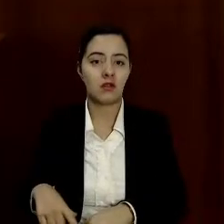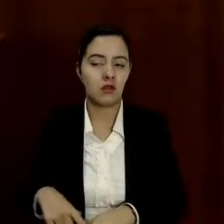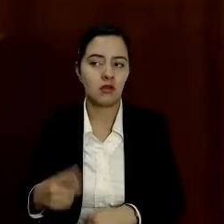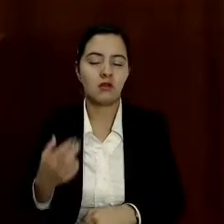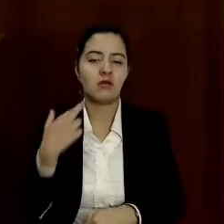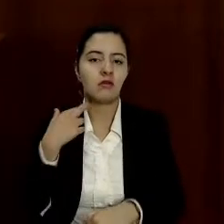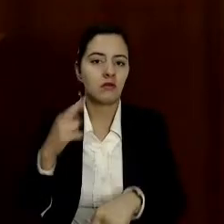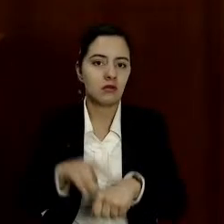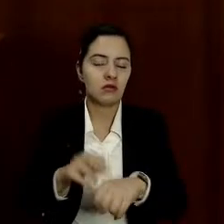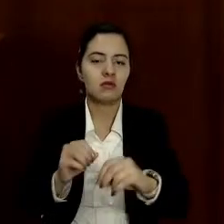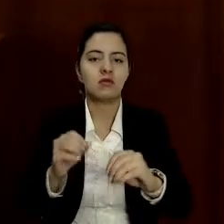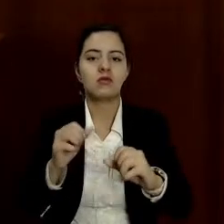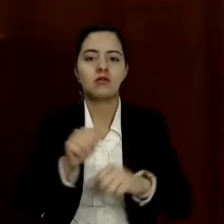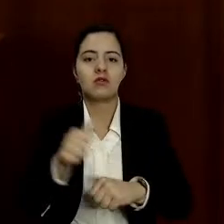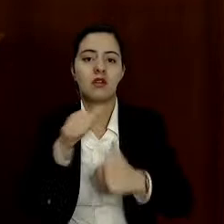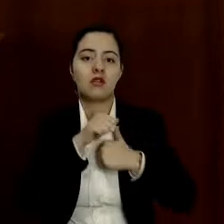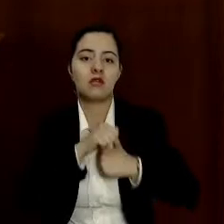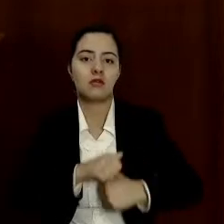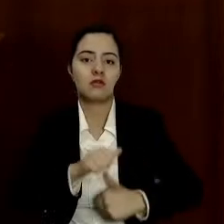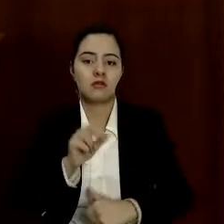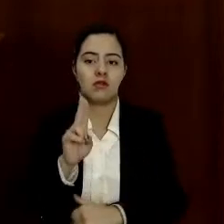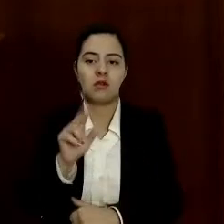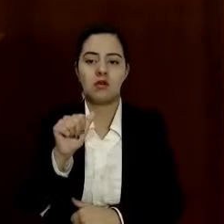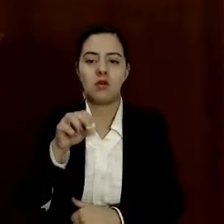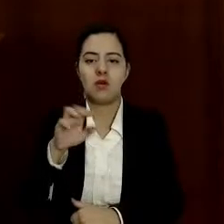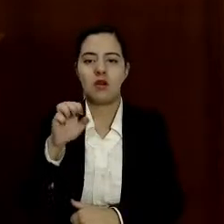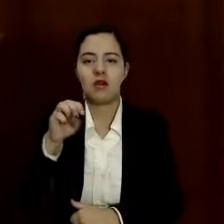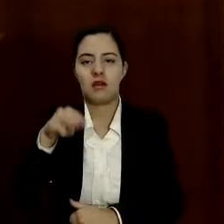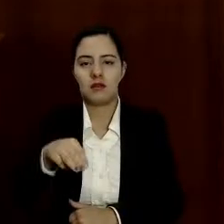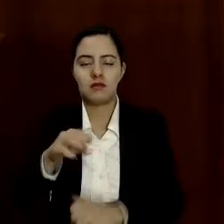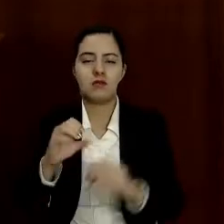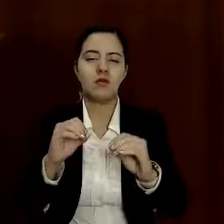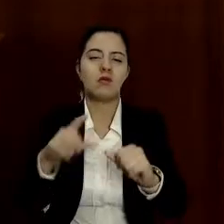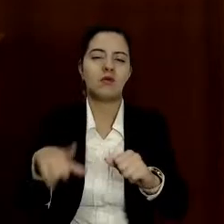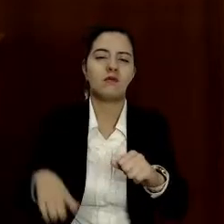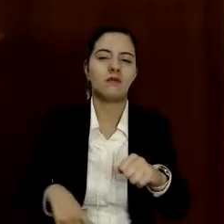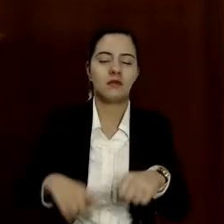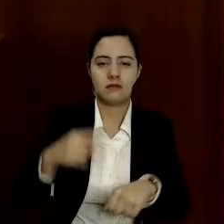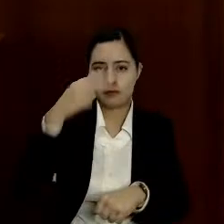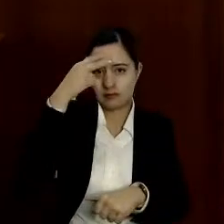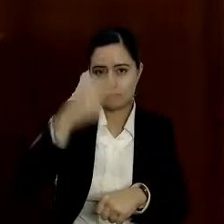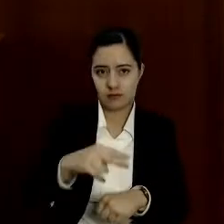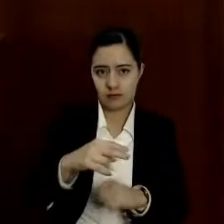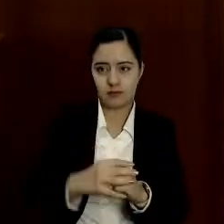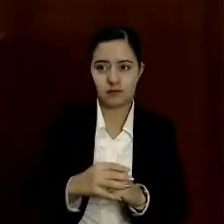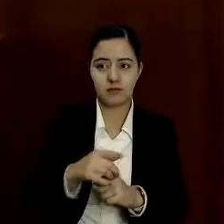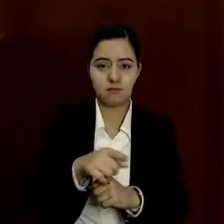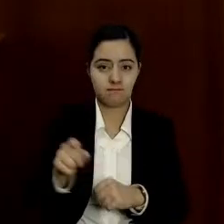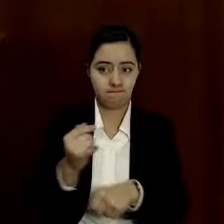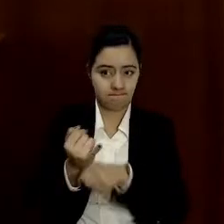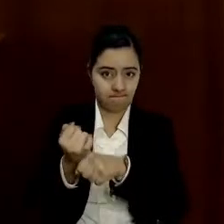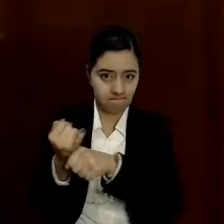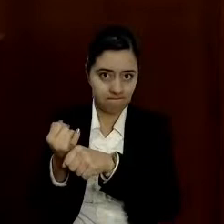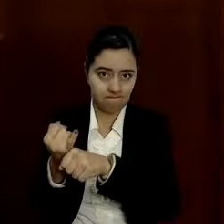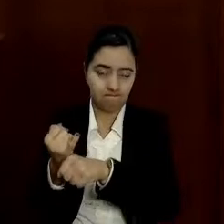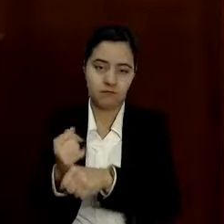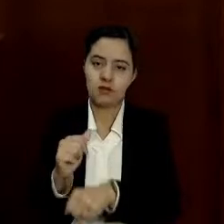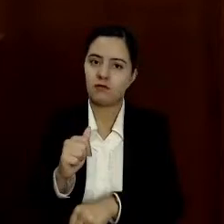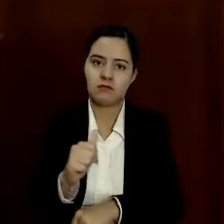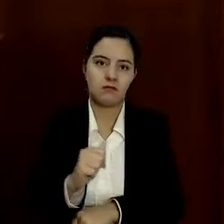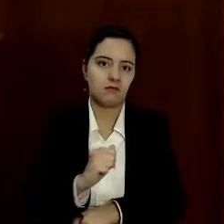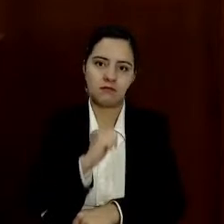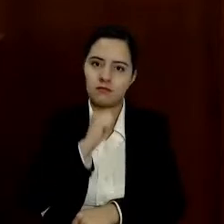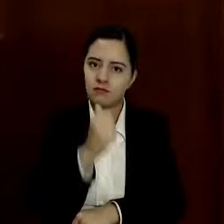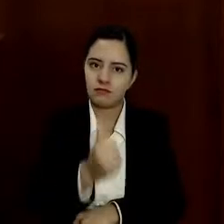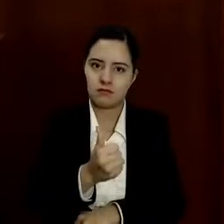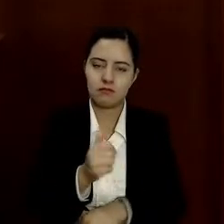altos funcionarios de la UAM y del gobierno mexiquense de 2 secciones fueron investigados, porque además